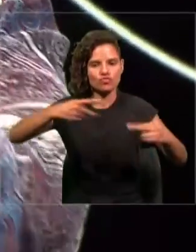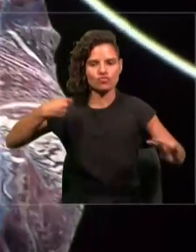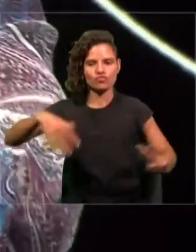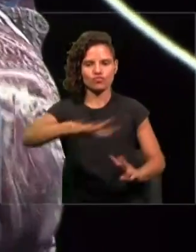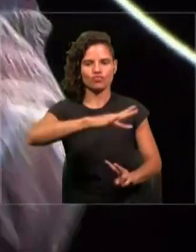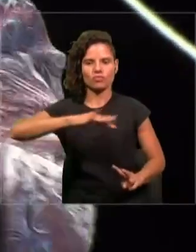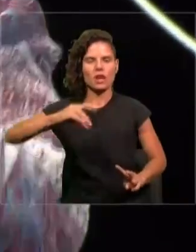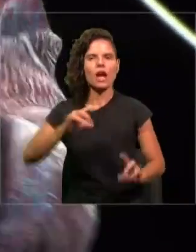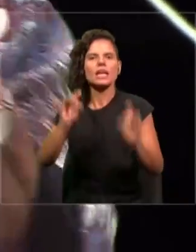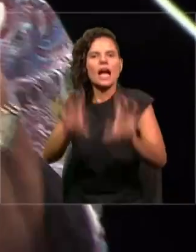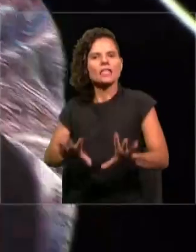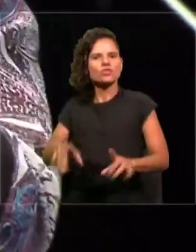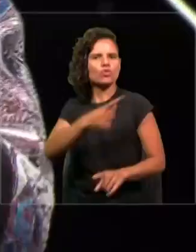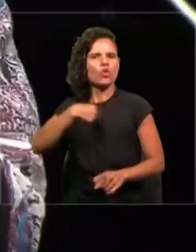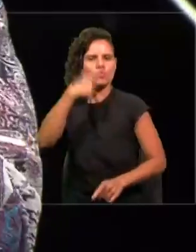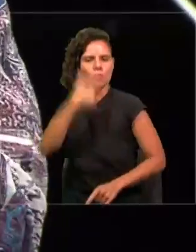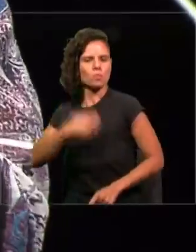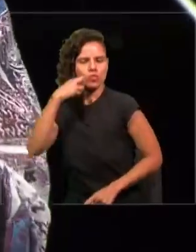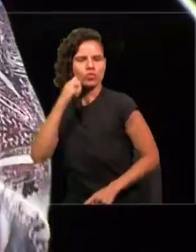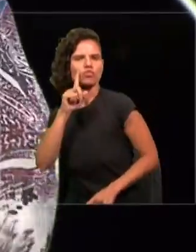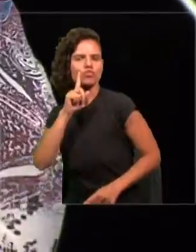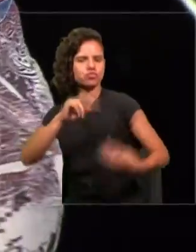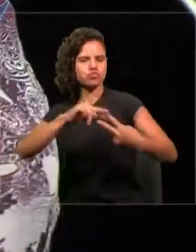eso, somos el mapa genético.